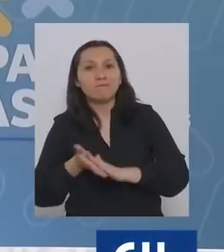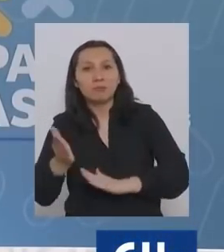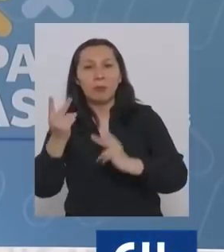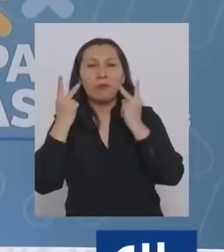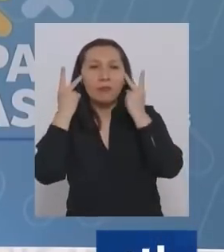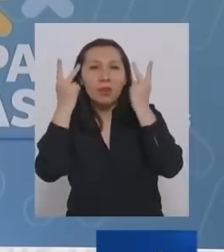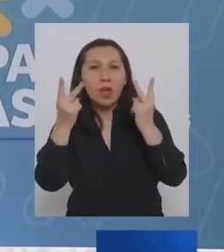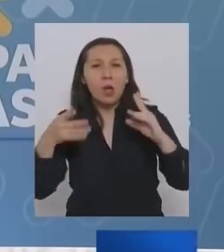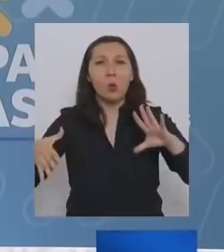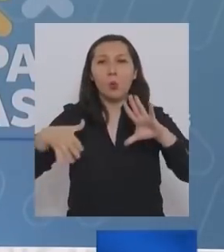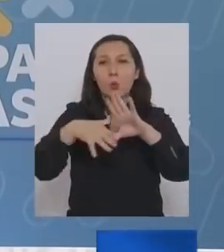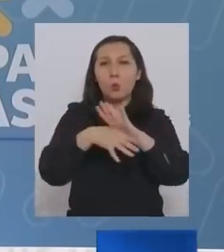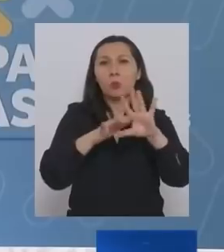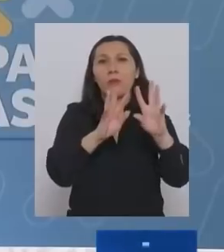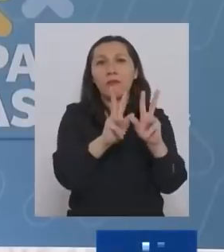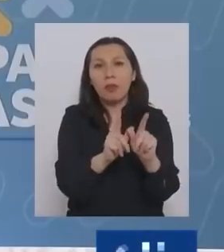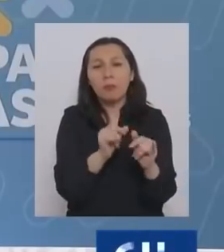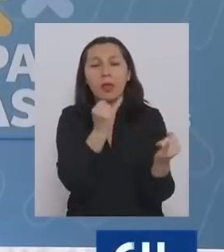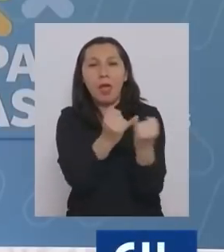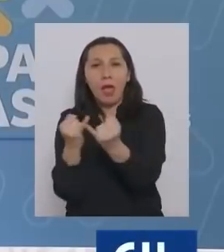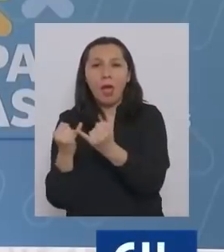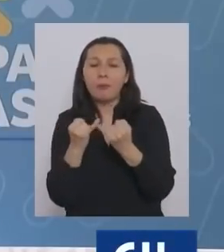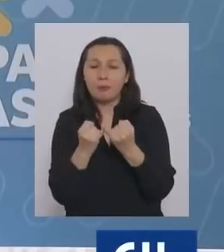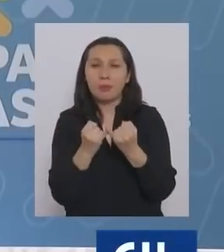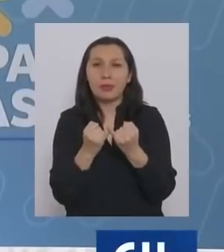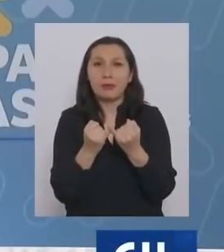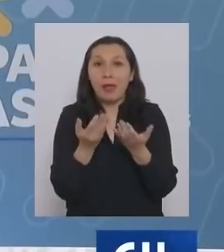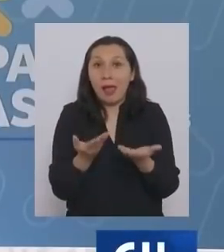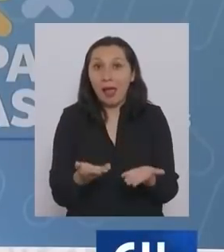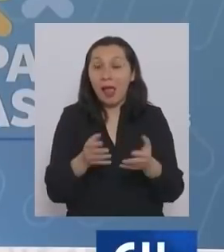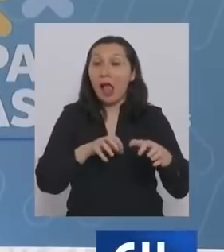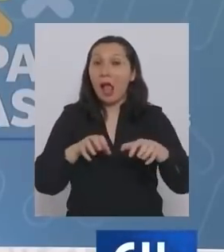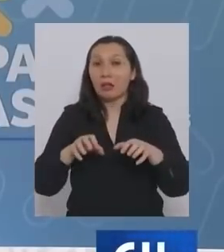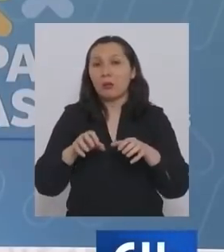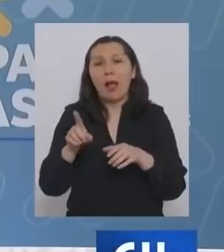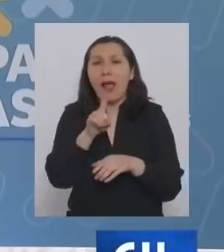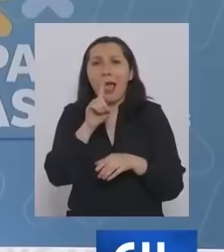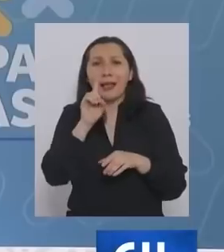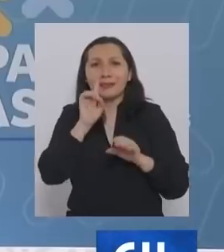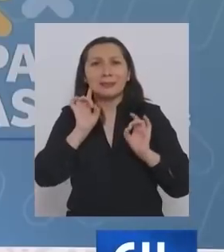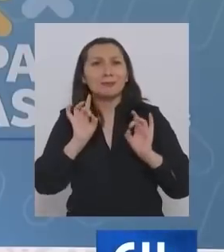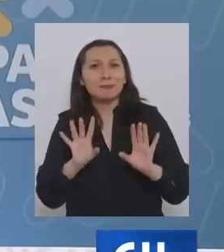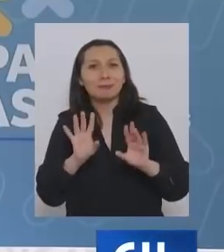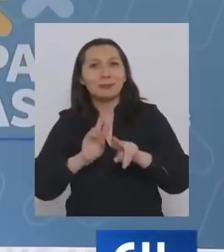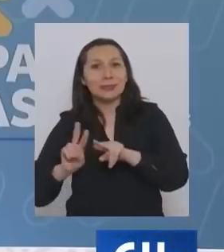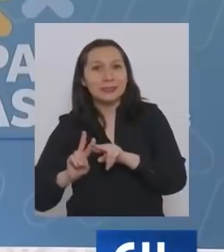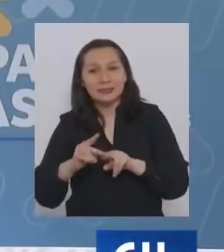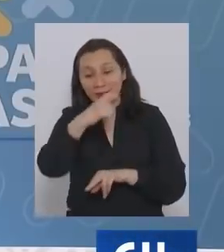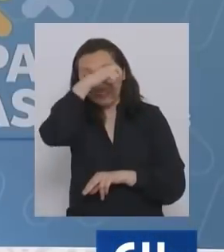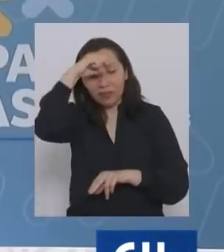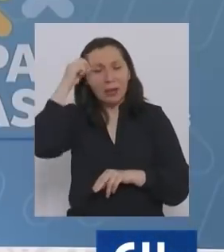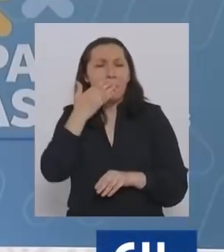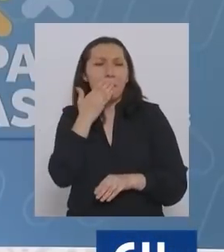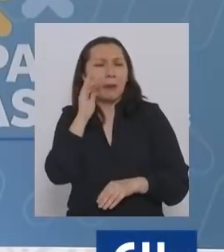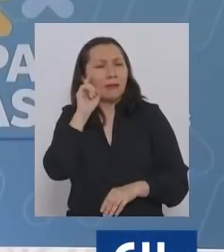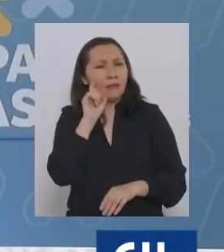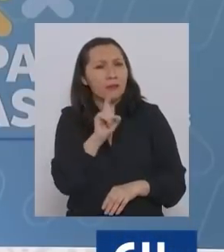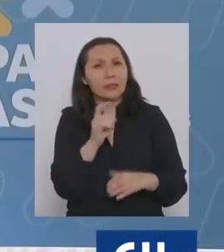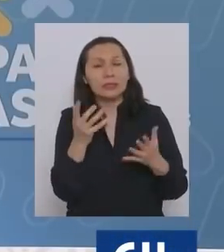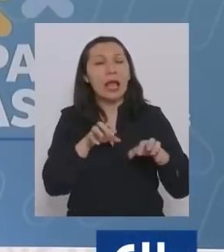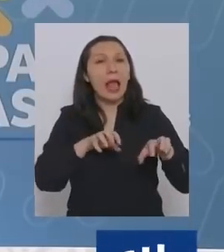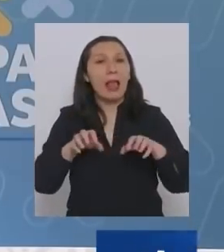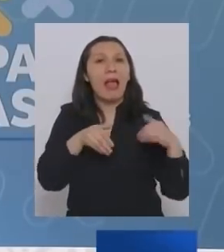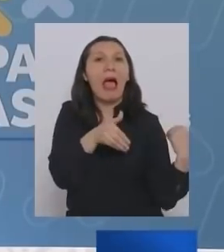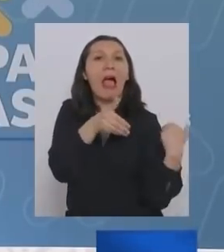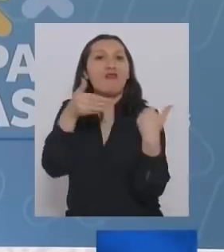viajamos, nos reunimos con familias y amigos. En estas actividades propias del verano, les pido que privilegien las actividades